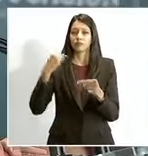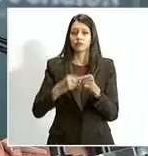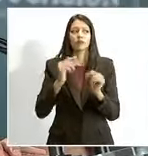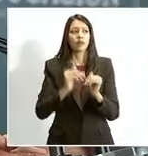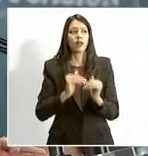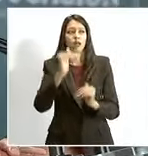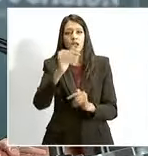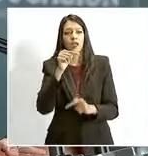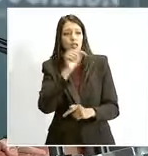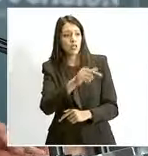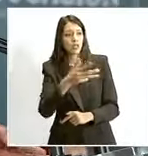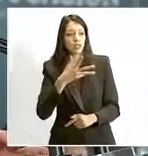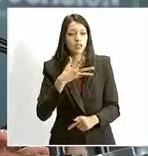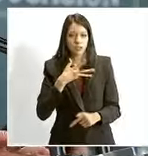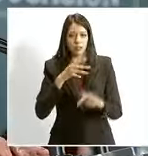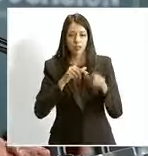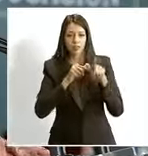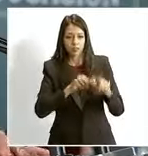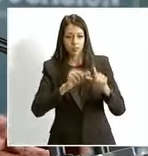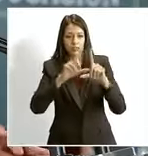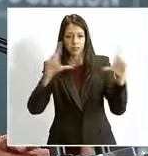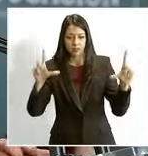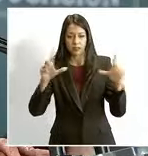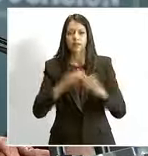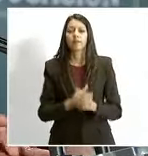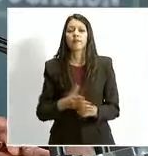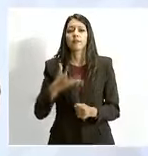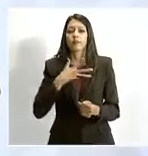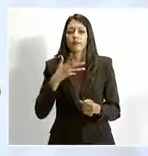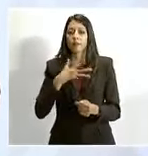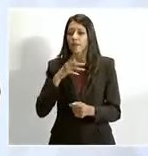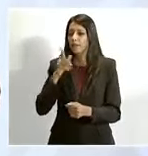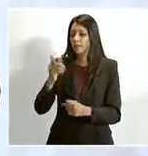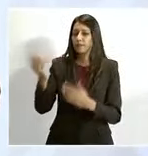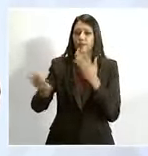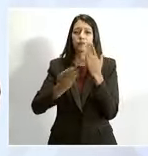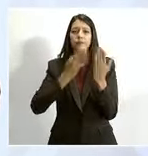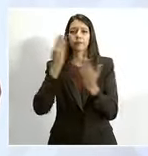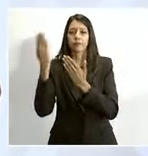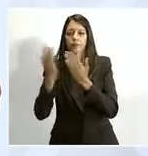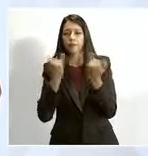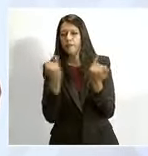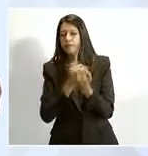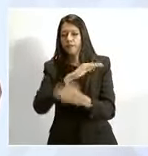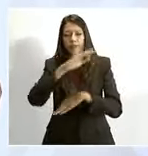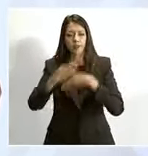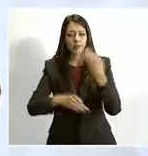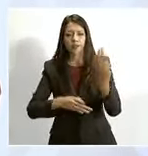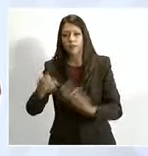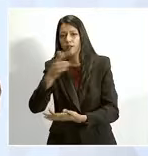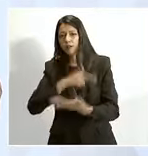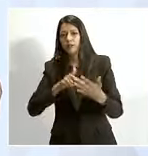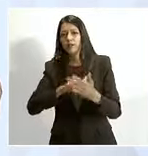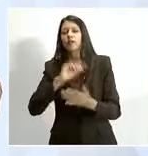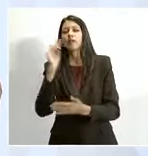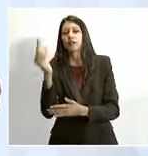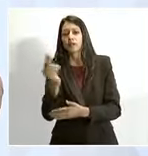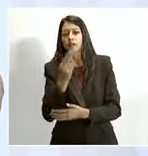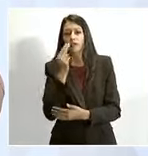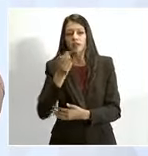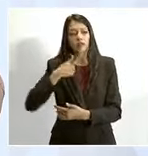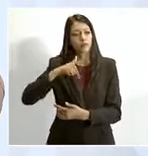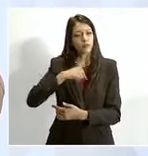están adelante aquí están nuestros estudiantes igual que en todas las sedes educativas de nosotros es